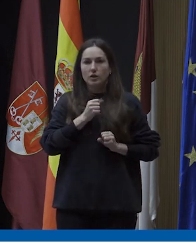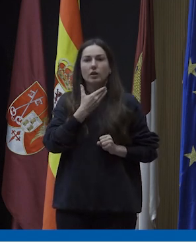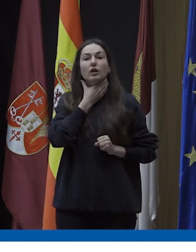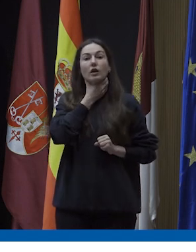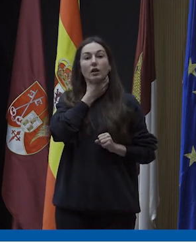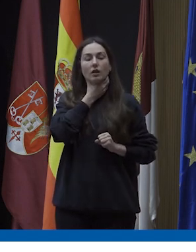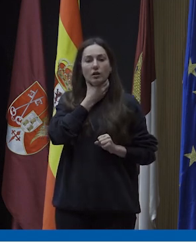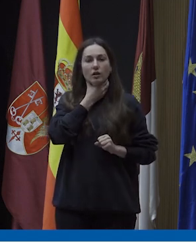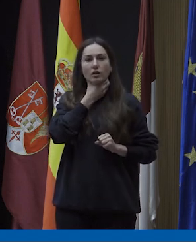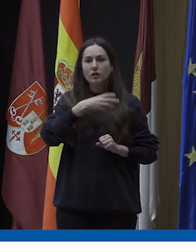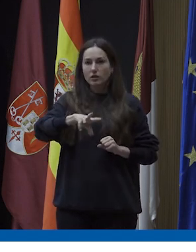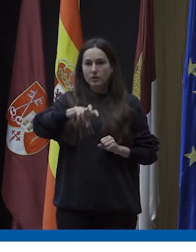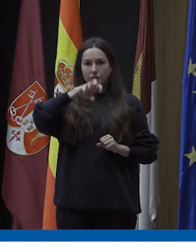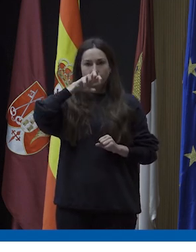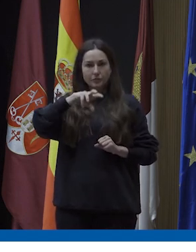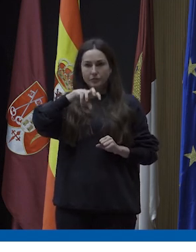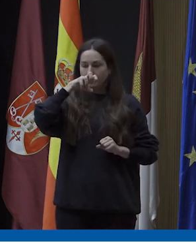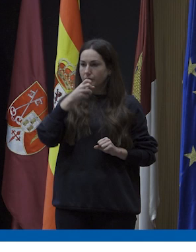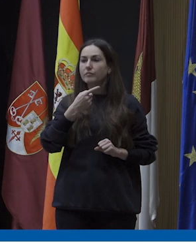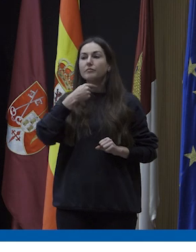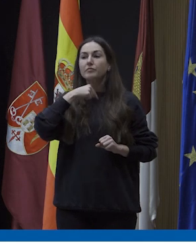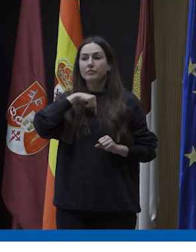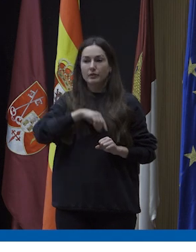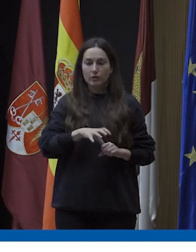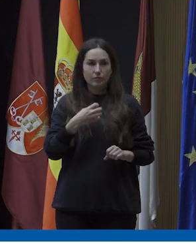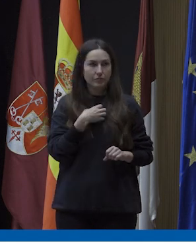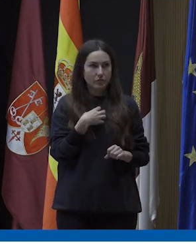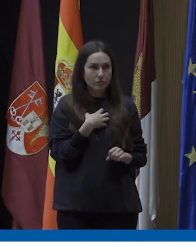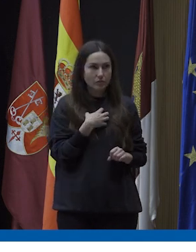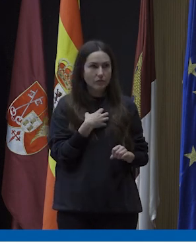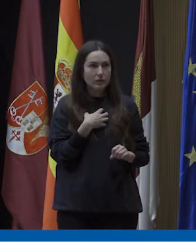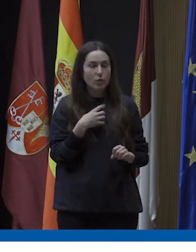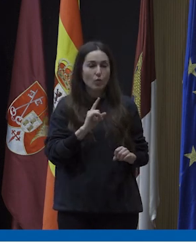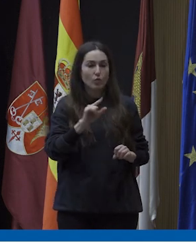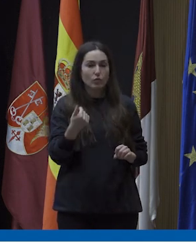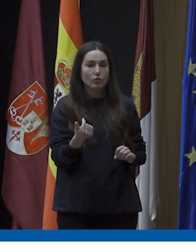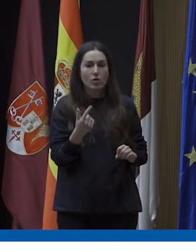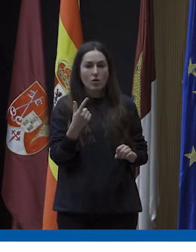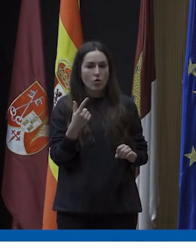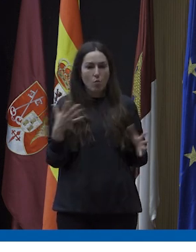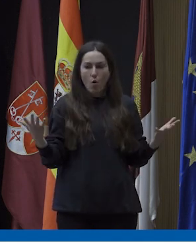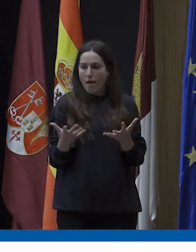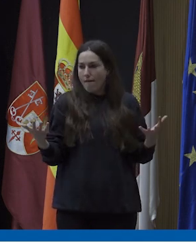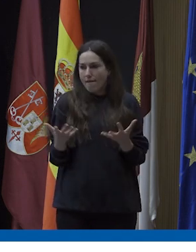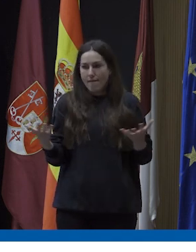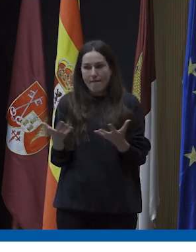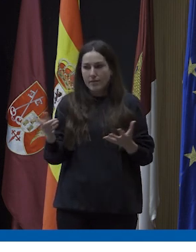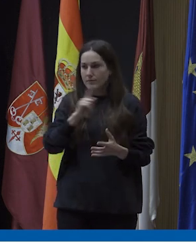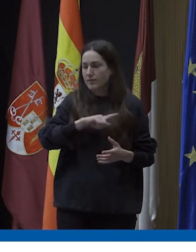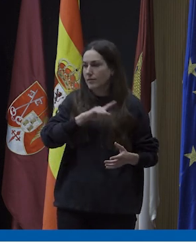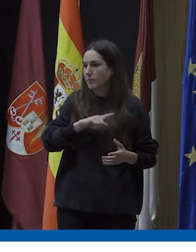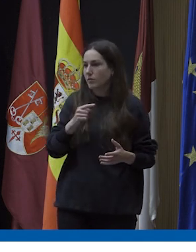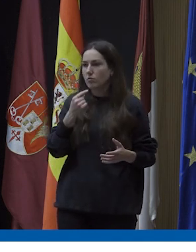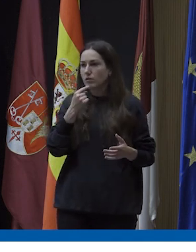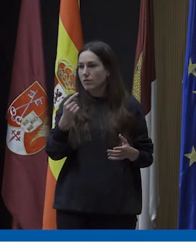El aire no puede pasar. Hay alguien que te impide que respires. Lo siguiente es la sensación de gravedad. Muchos pacientes a veces